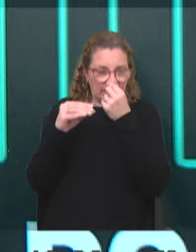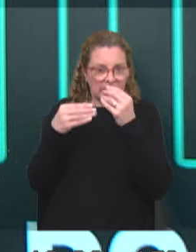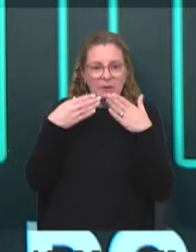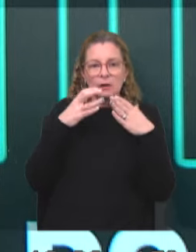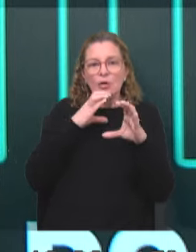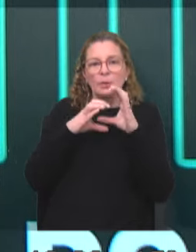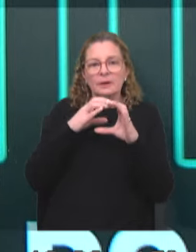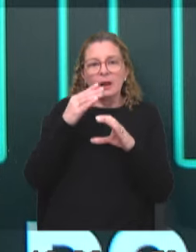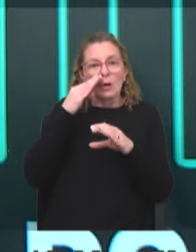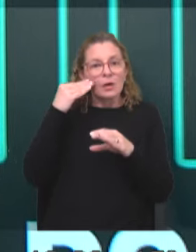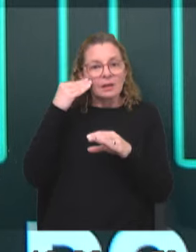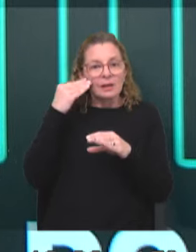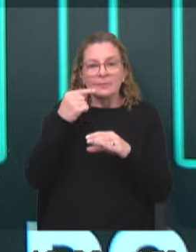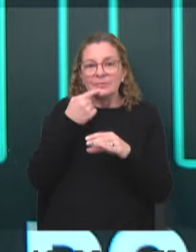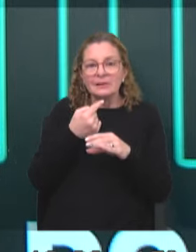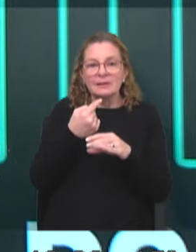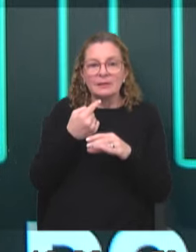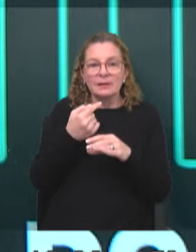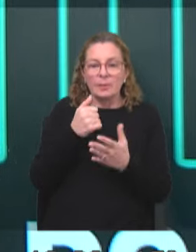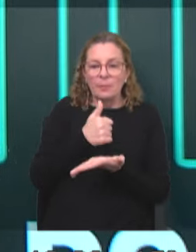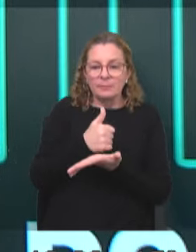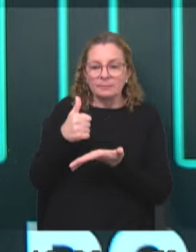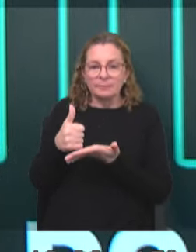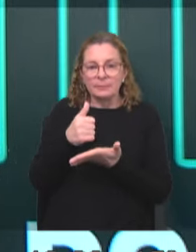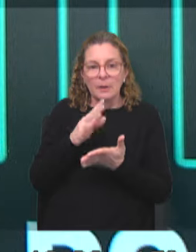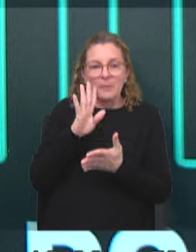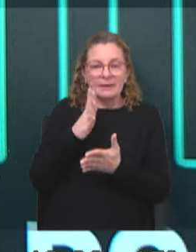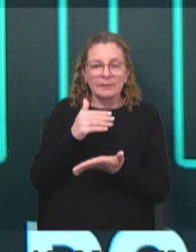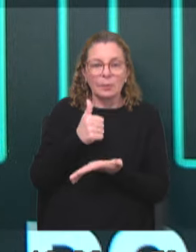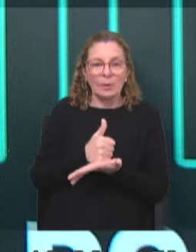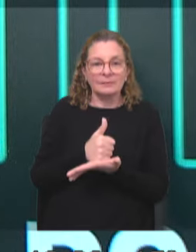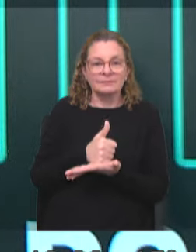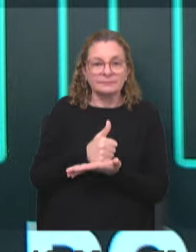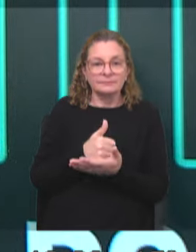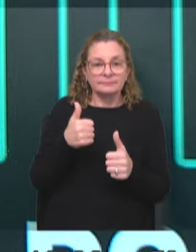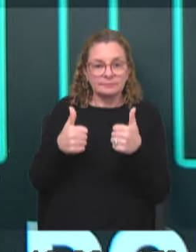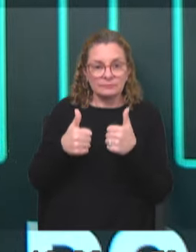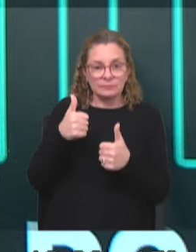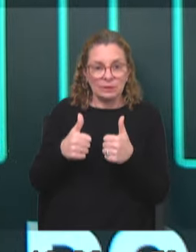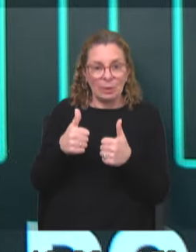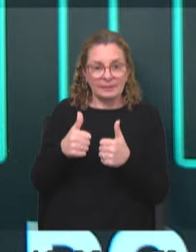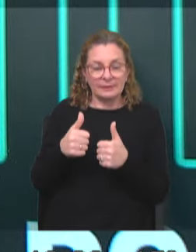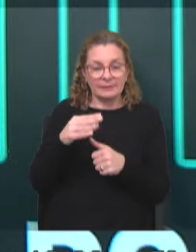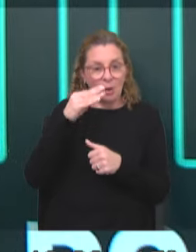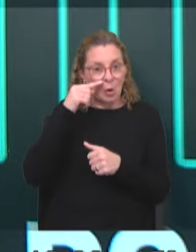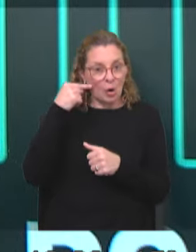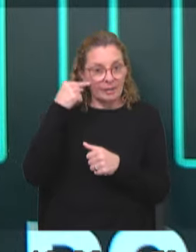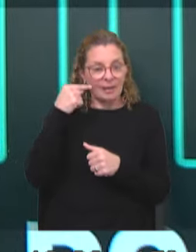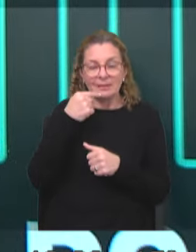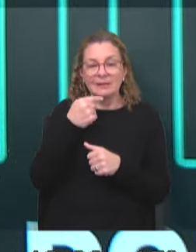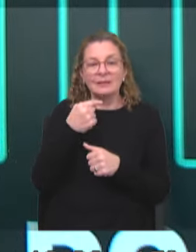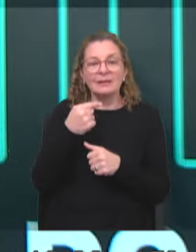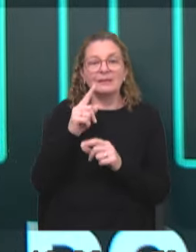comunicar a Ojeda no es decir claramente está posicionándose en un lugar de competencia con Ojeda y que se va